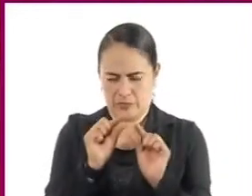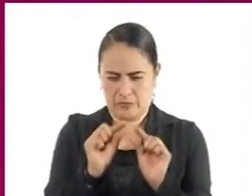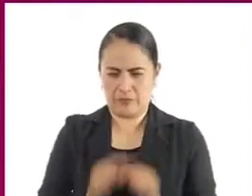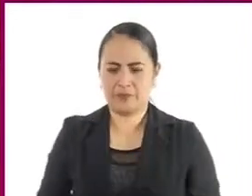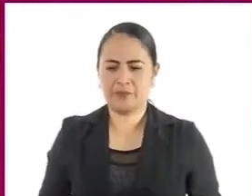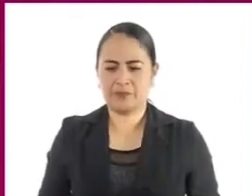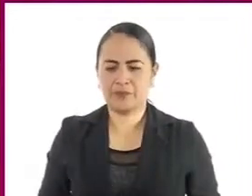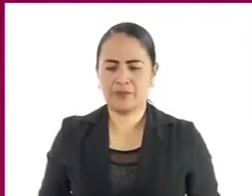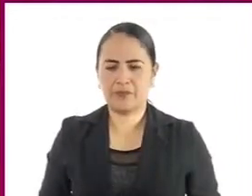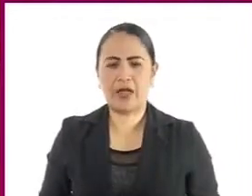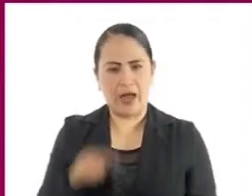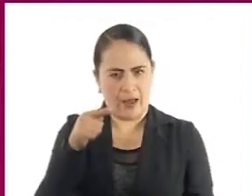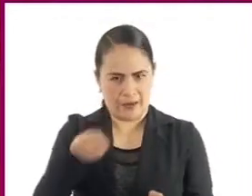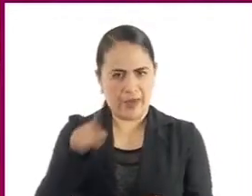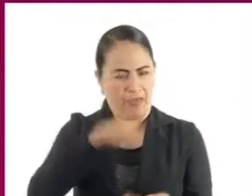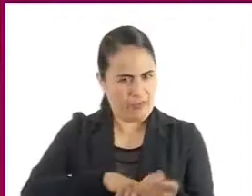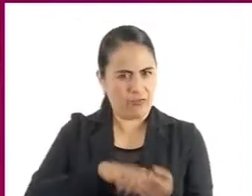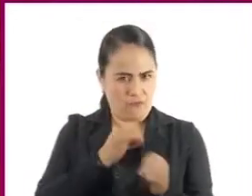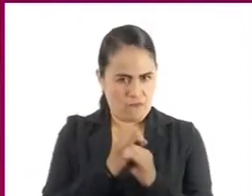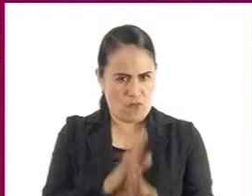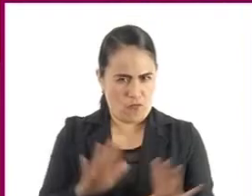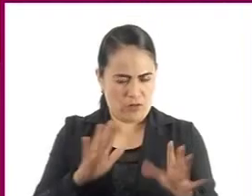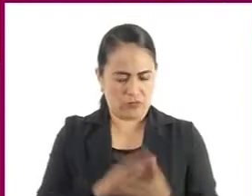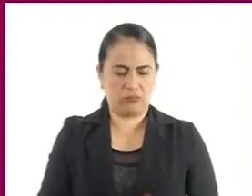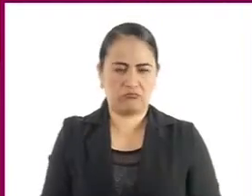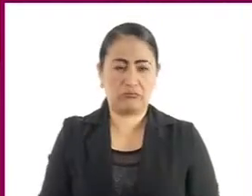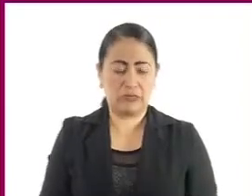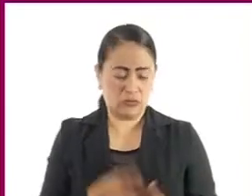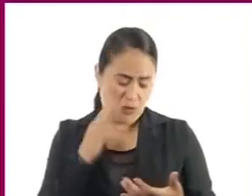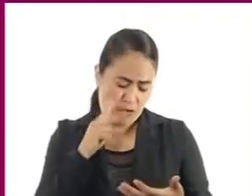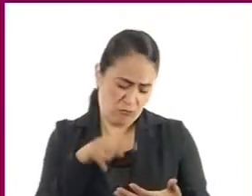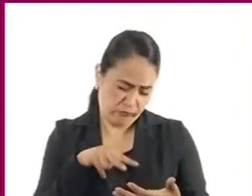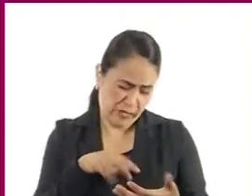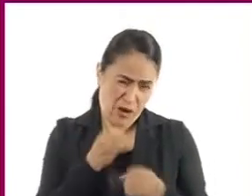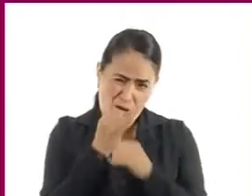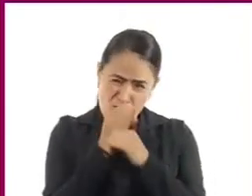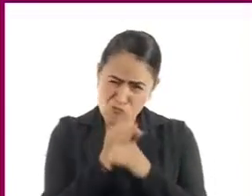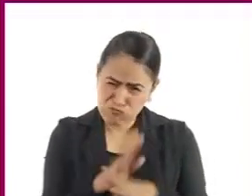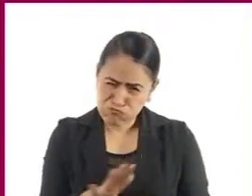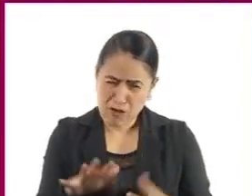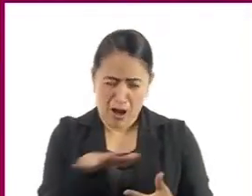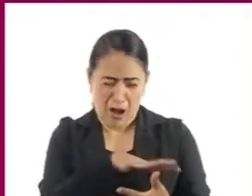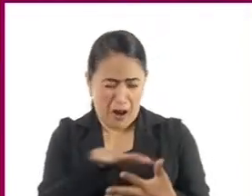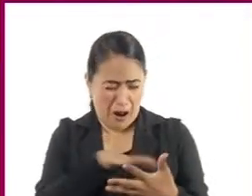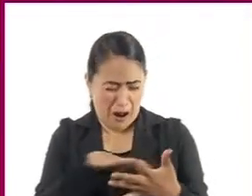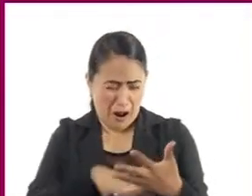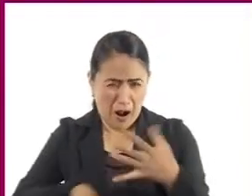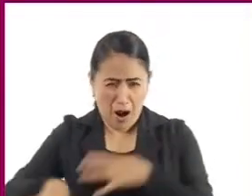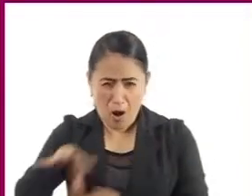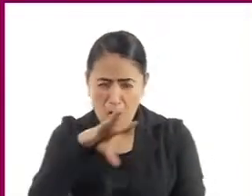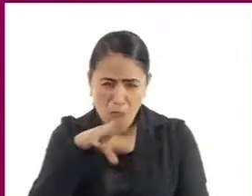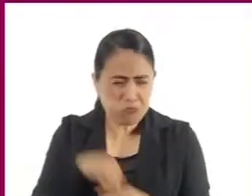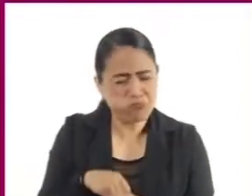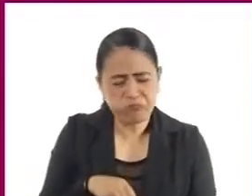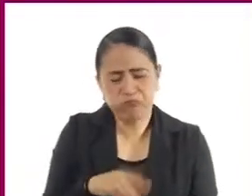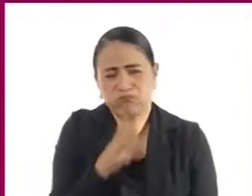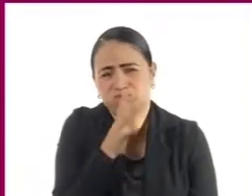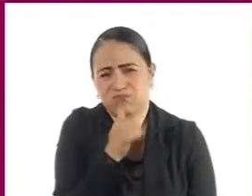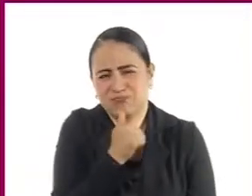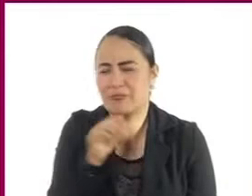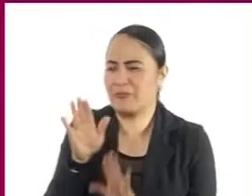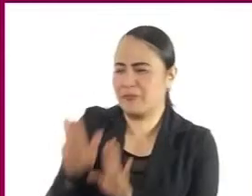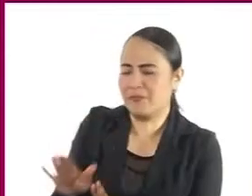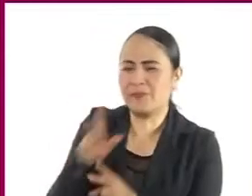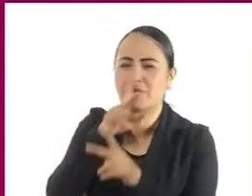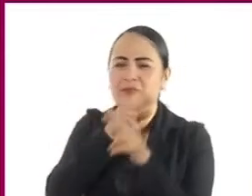aquí tenemos todo. Aunque estoy viendo que es mucha información y no vamos a poder leer todo. No te apures, vamos paso